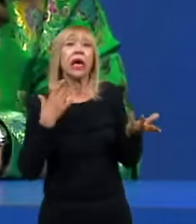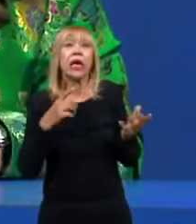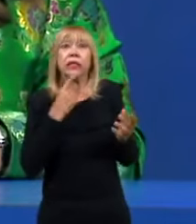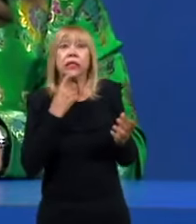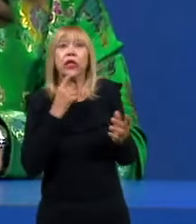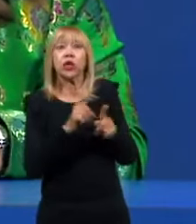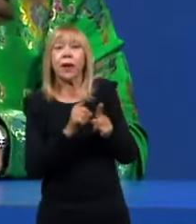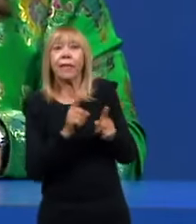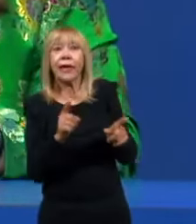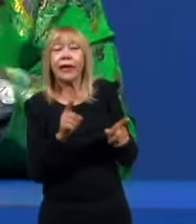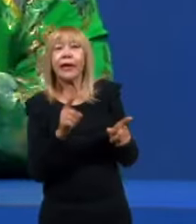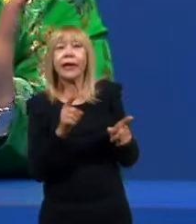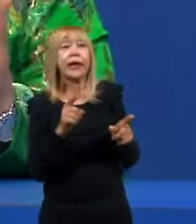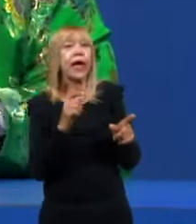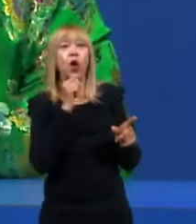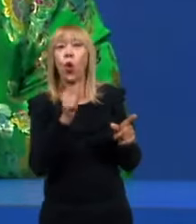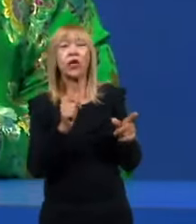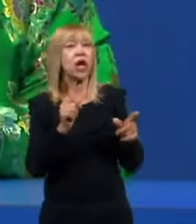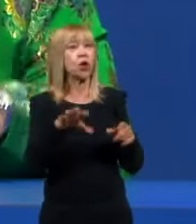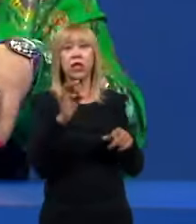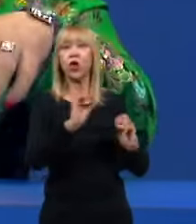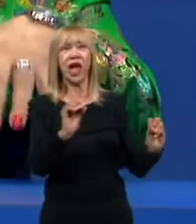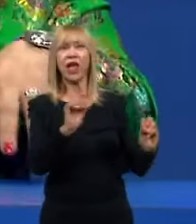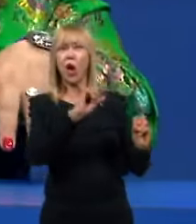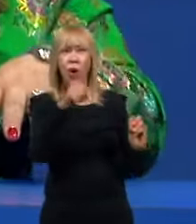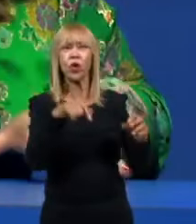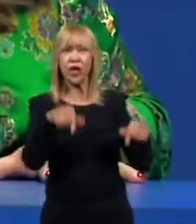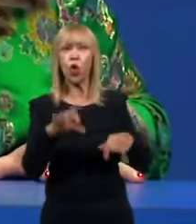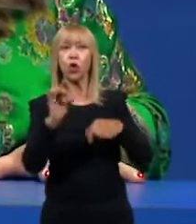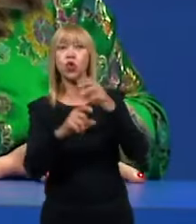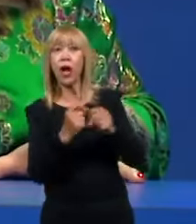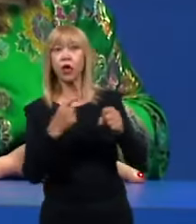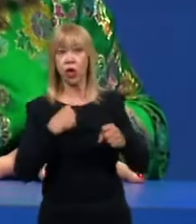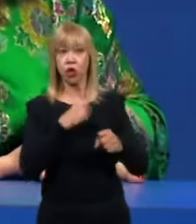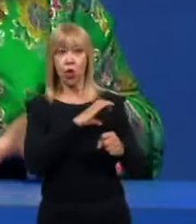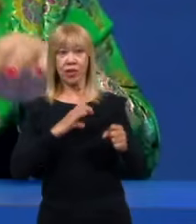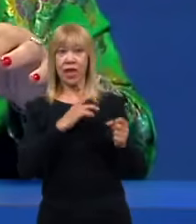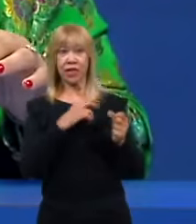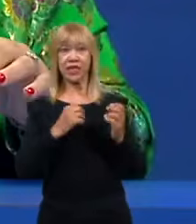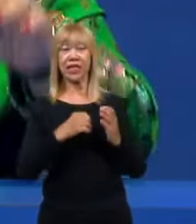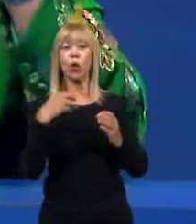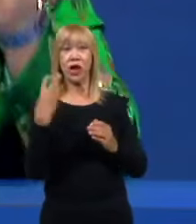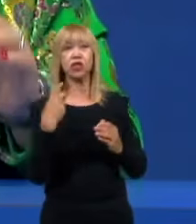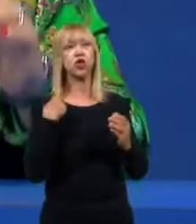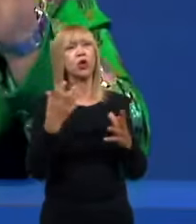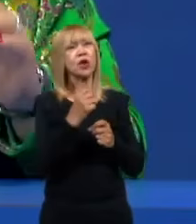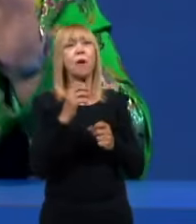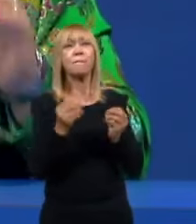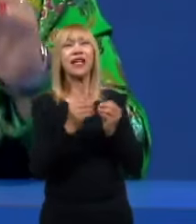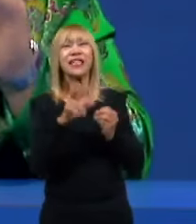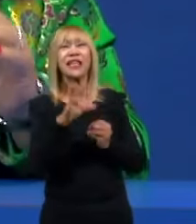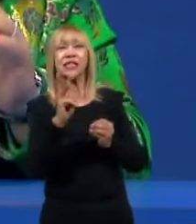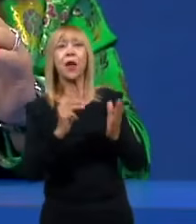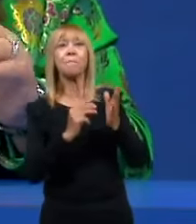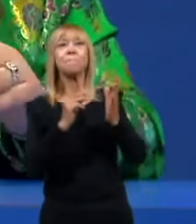inclusive que no se ha conseguido nada, cuando en estos 8 años que yo llevo como comisionada residente he conseguido más de